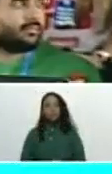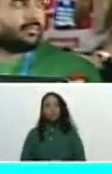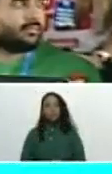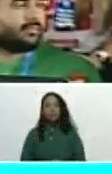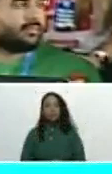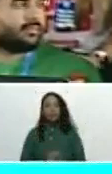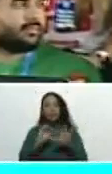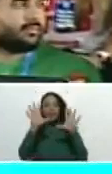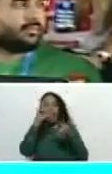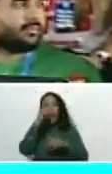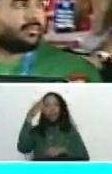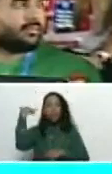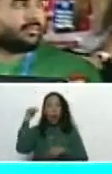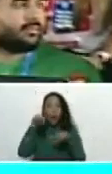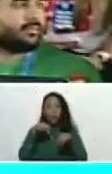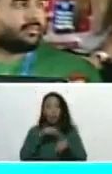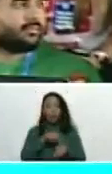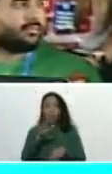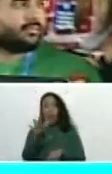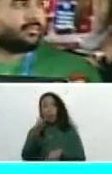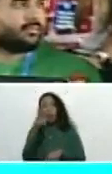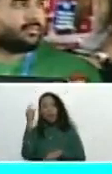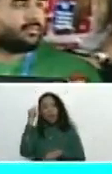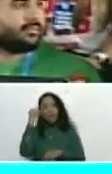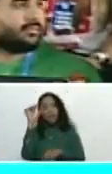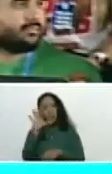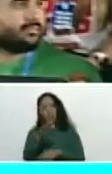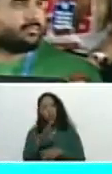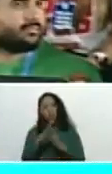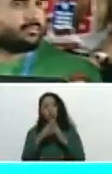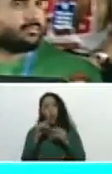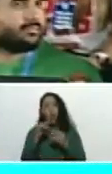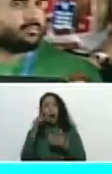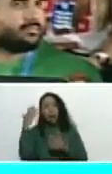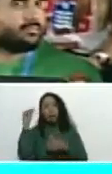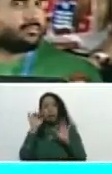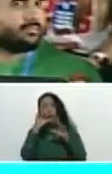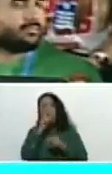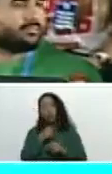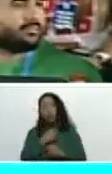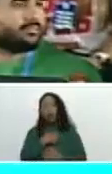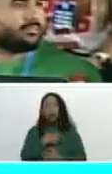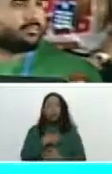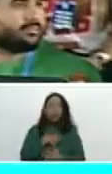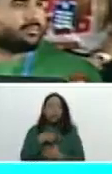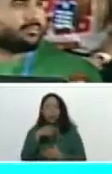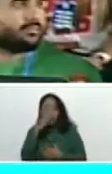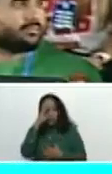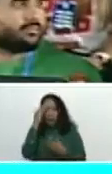Hace 10 años, en esta época, todo era dolor, todo era